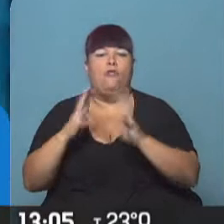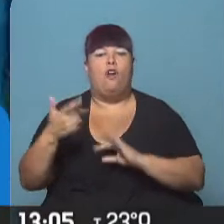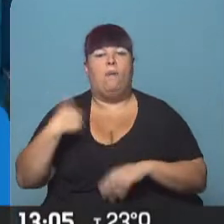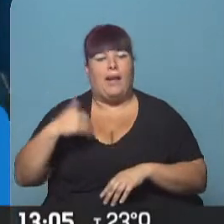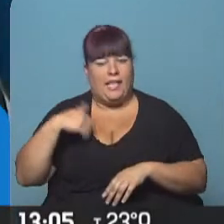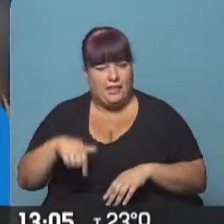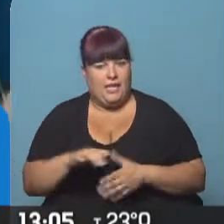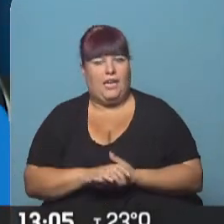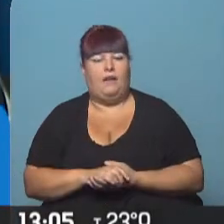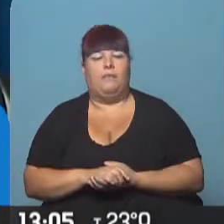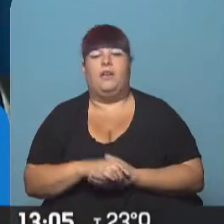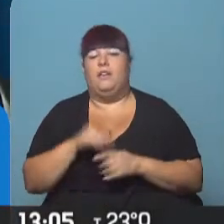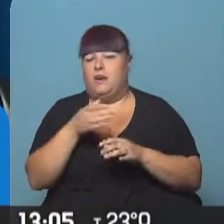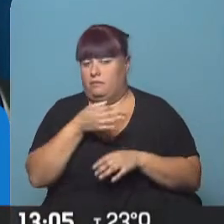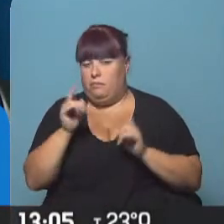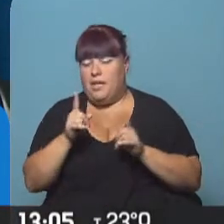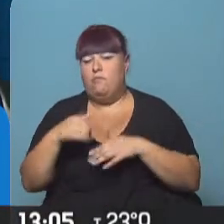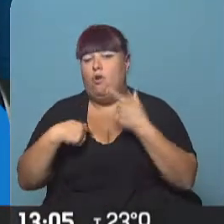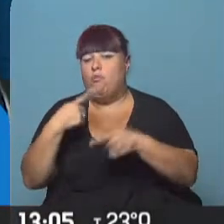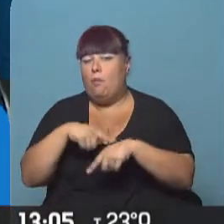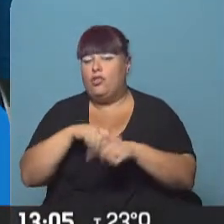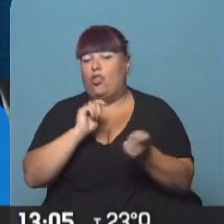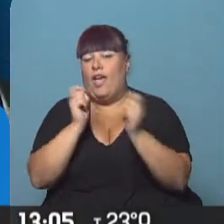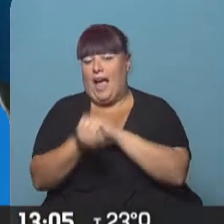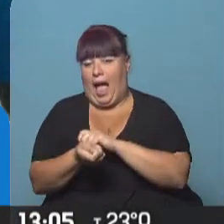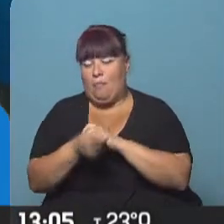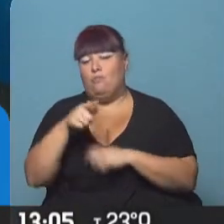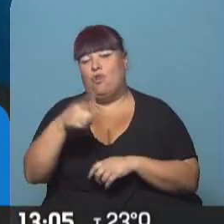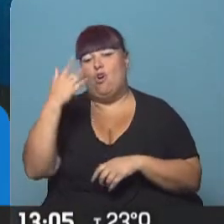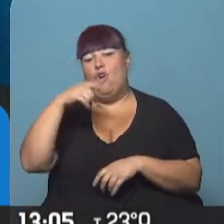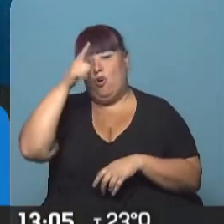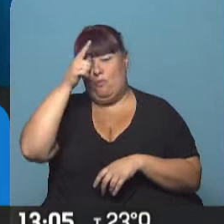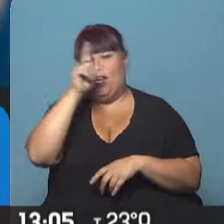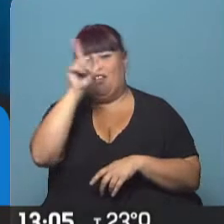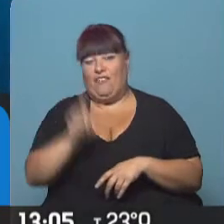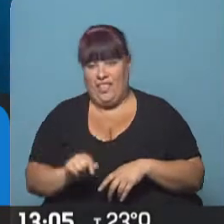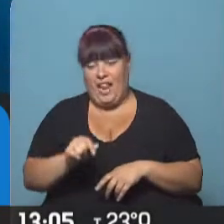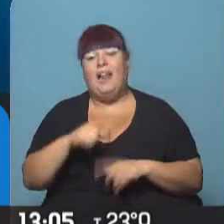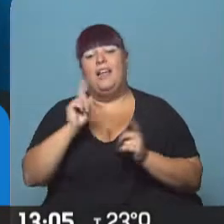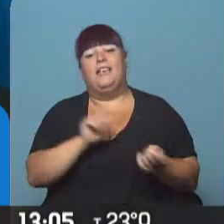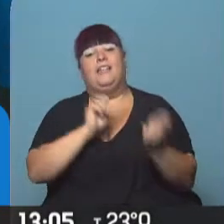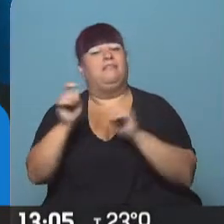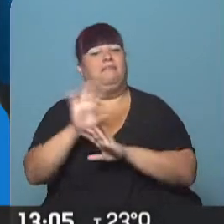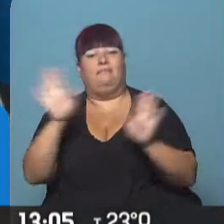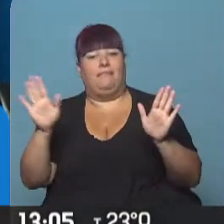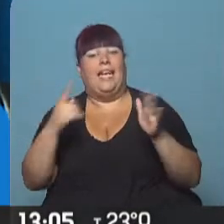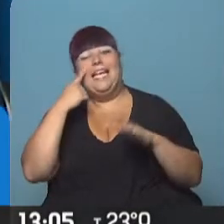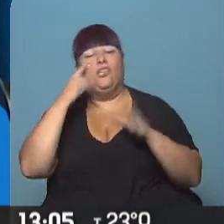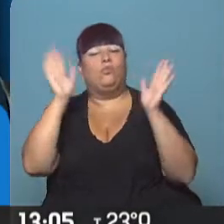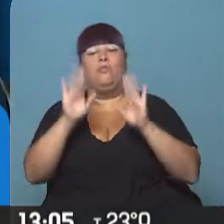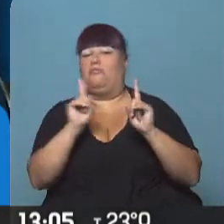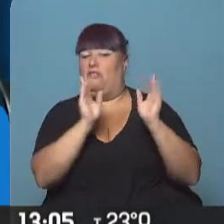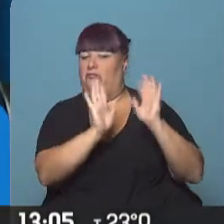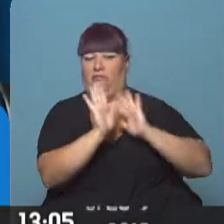Argentina. Esto tal es así que en el proceso de transferencia de parte de la Policía Federal no se transfirieron ninguno de los institutos de